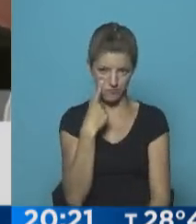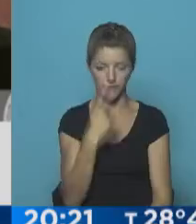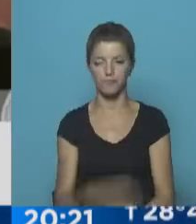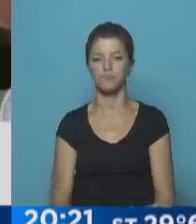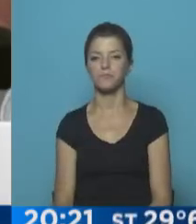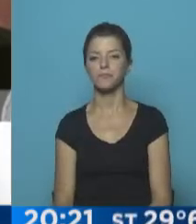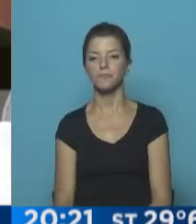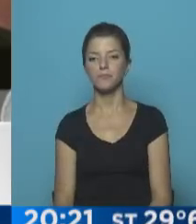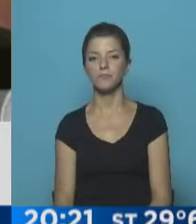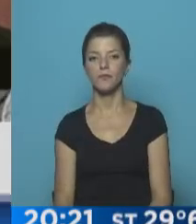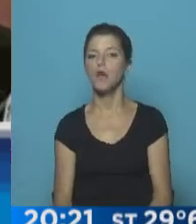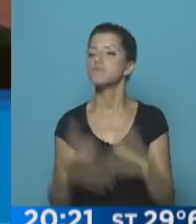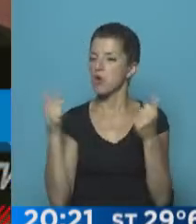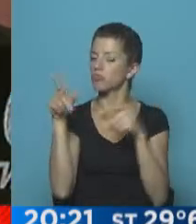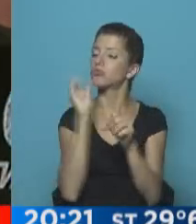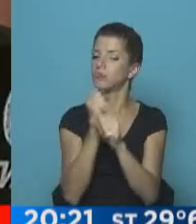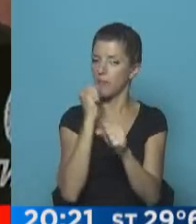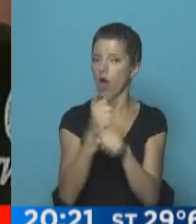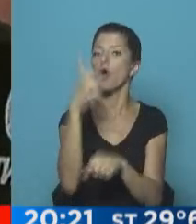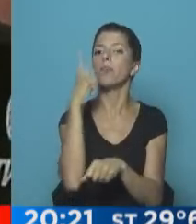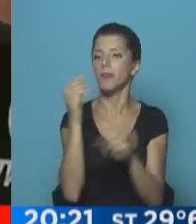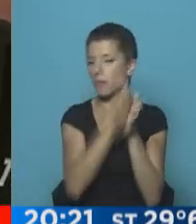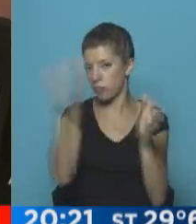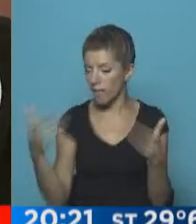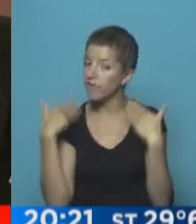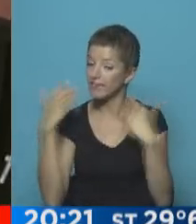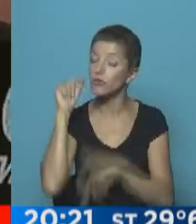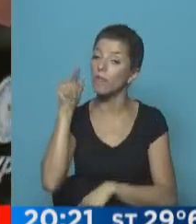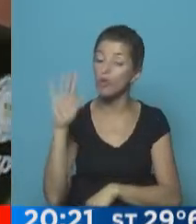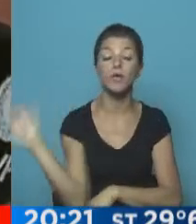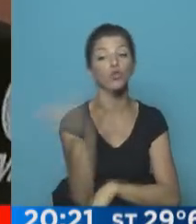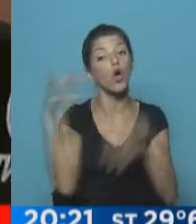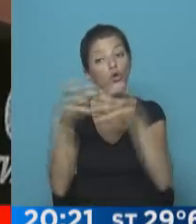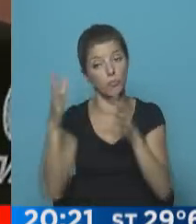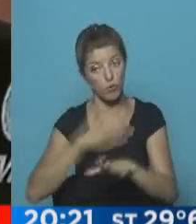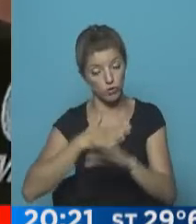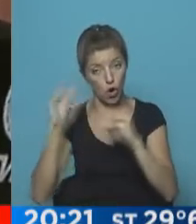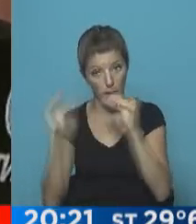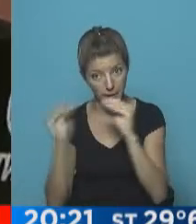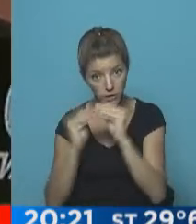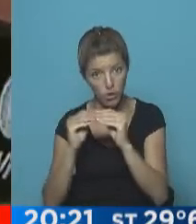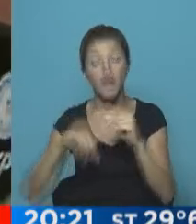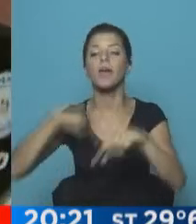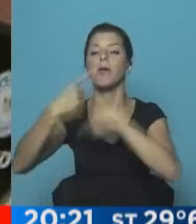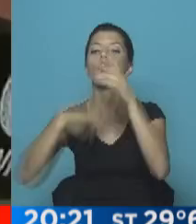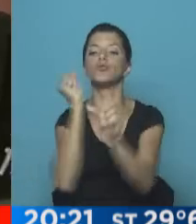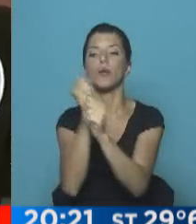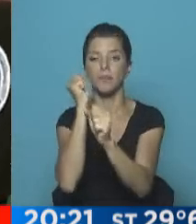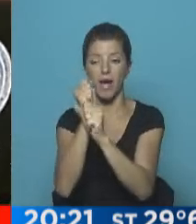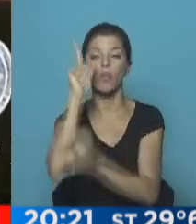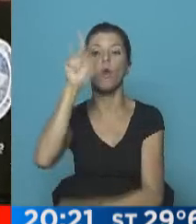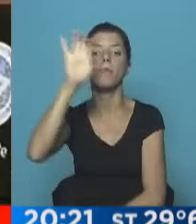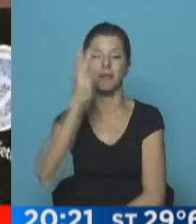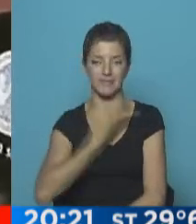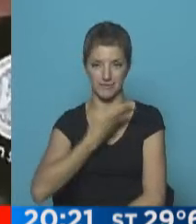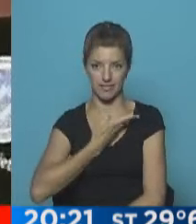Bien, Marta, impecable ha sido el trabajo en todos estos días. Las felicitaciones para vos, para todo el equipo, que seguirán, por supuesto, trabajando en la provincia